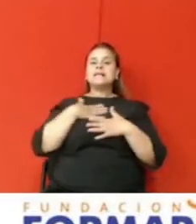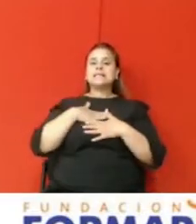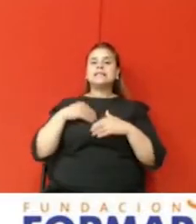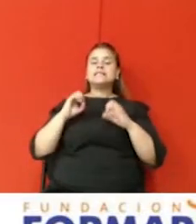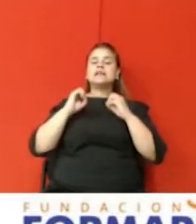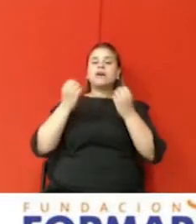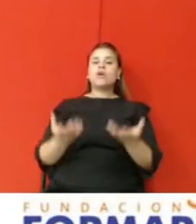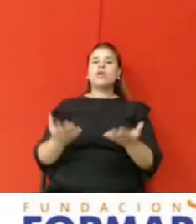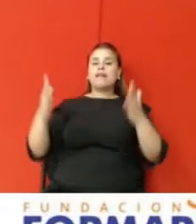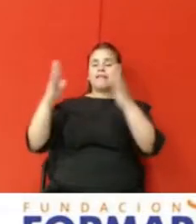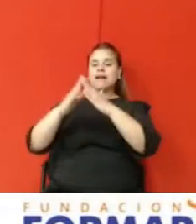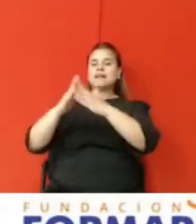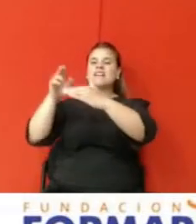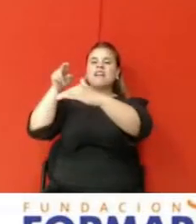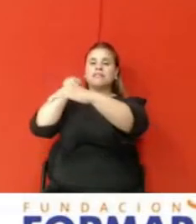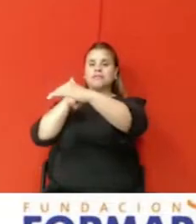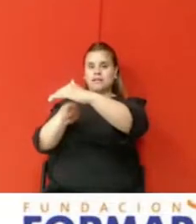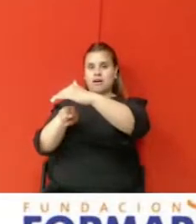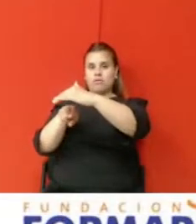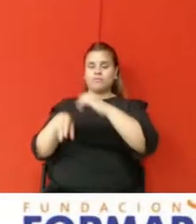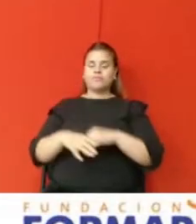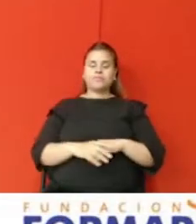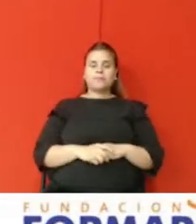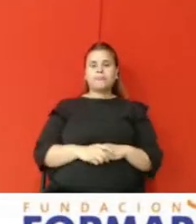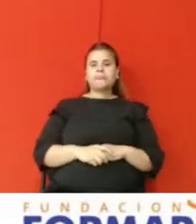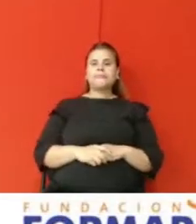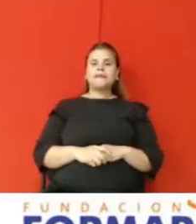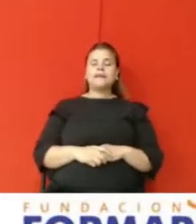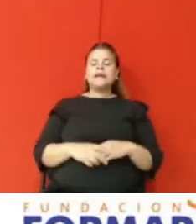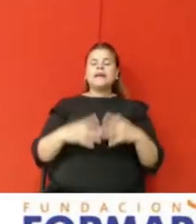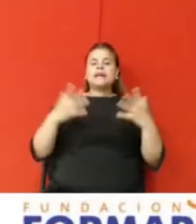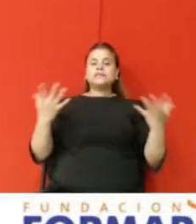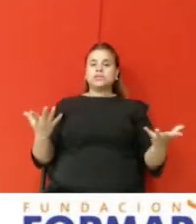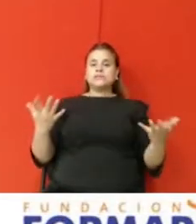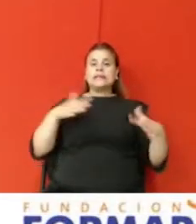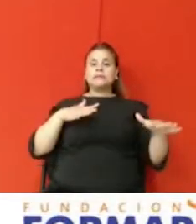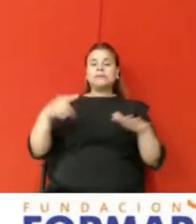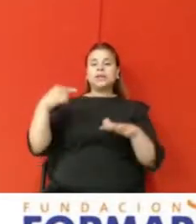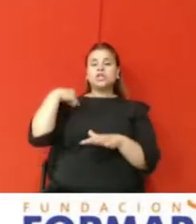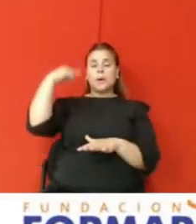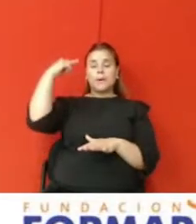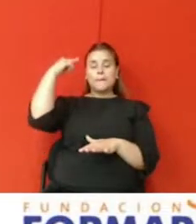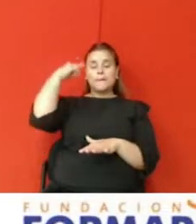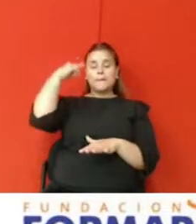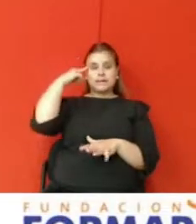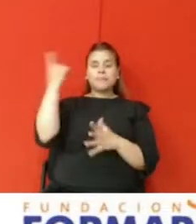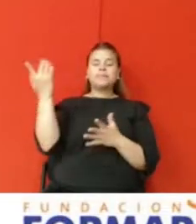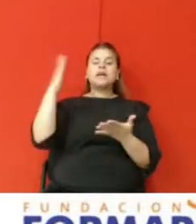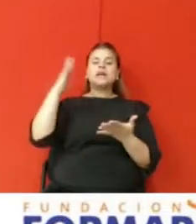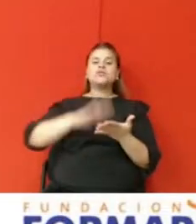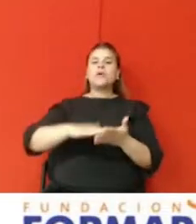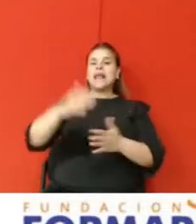sus domicilios. Entonces, cuando pensé en la charla, y hoy cuando llegué